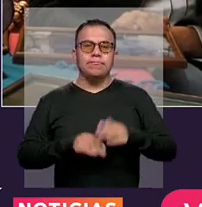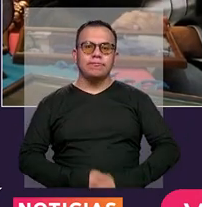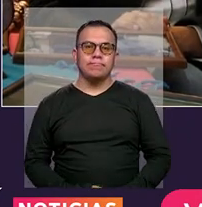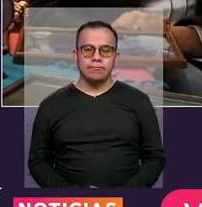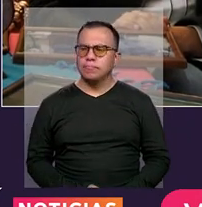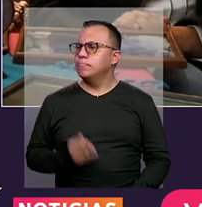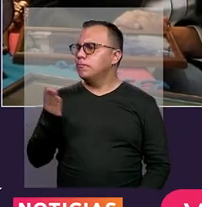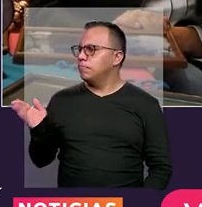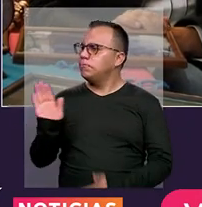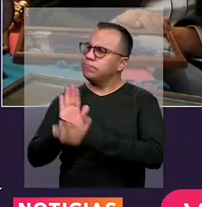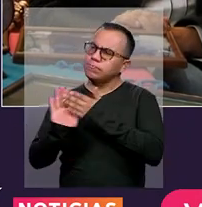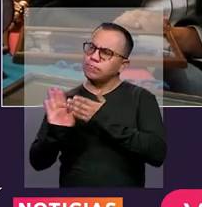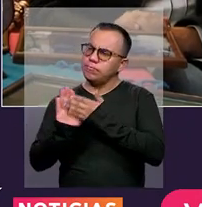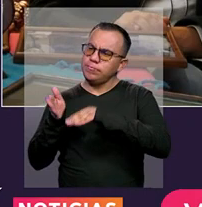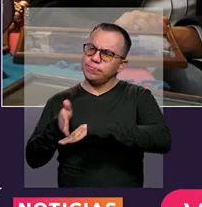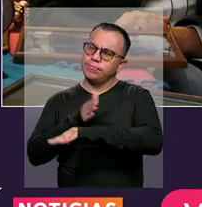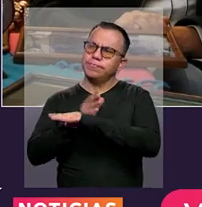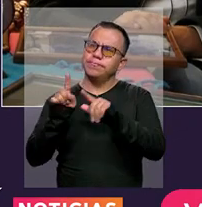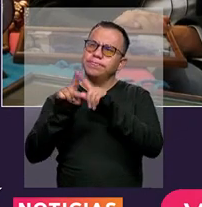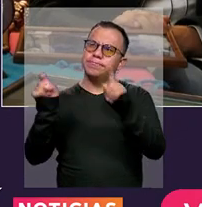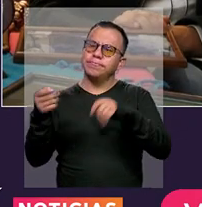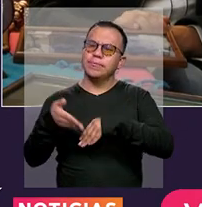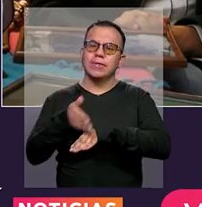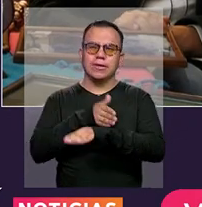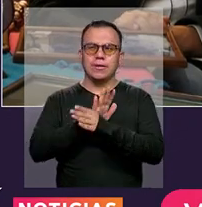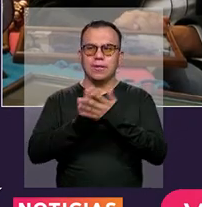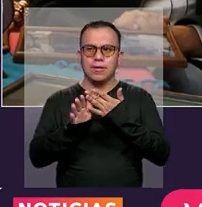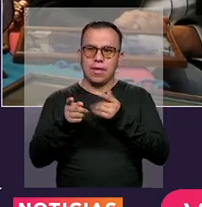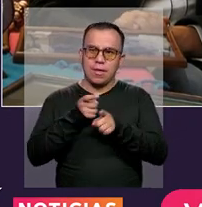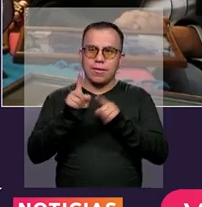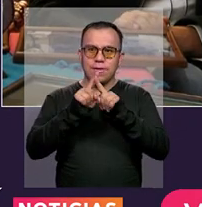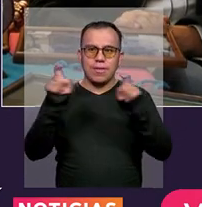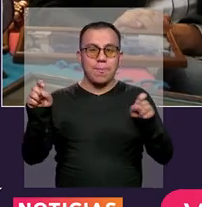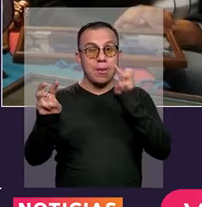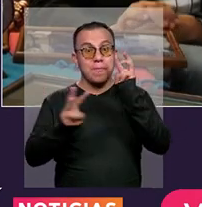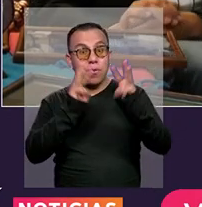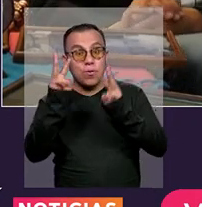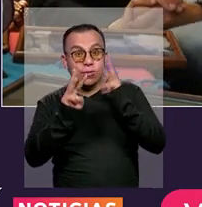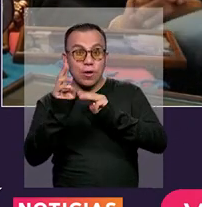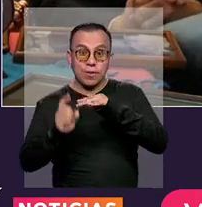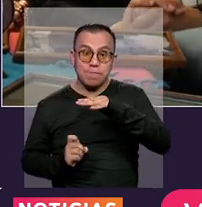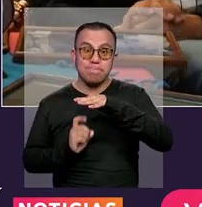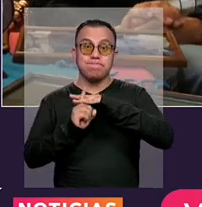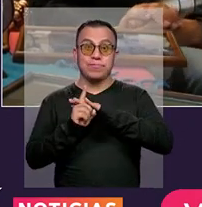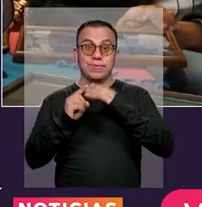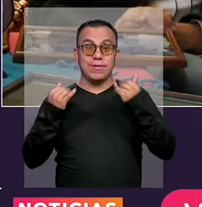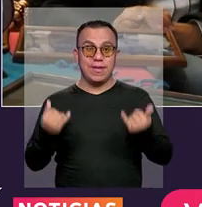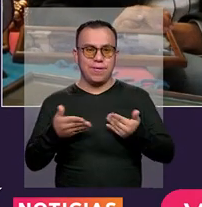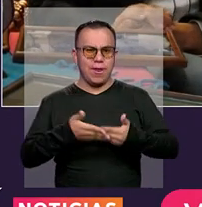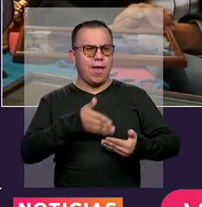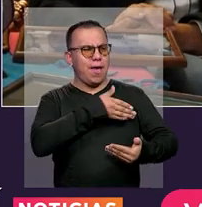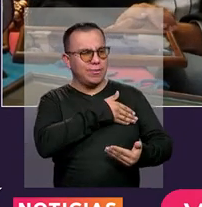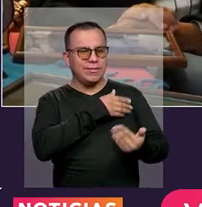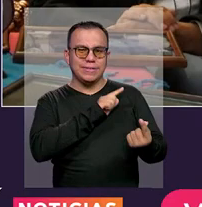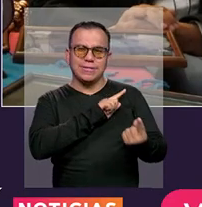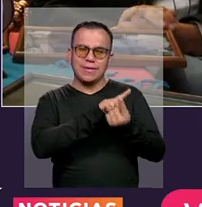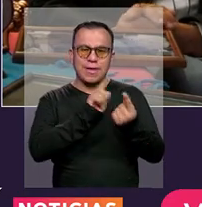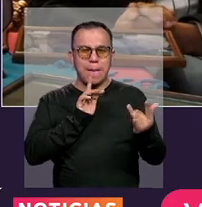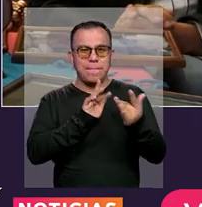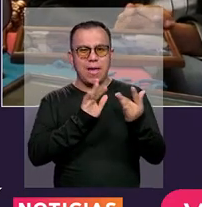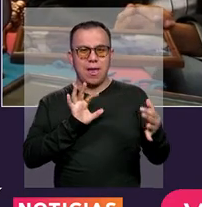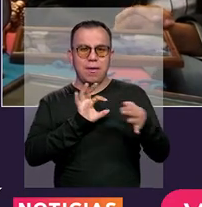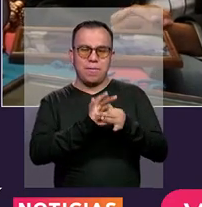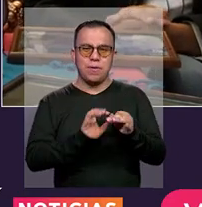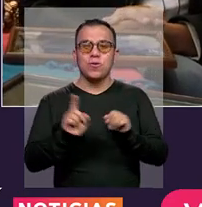usted me comentaba que de cierta manera puede influir en el museo del tequila el origen después de haber tenido esa conexión su